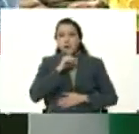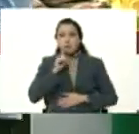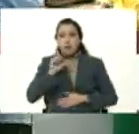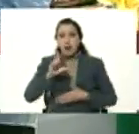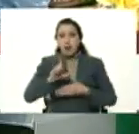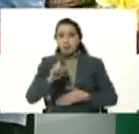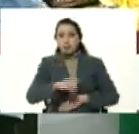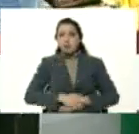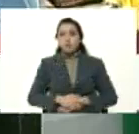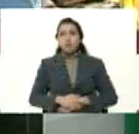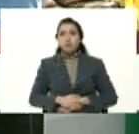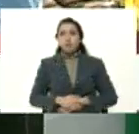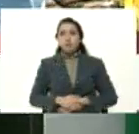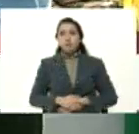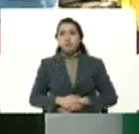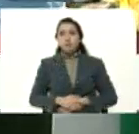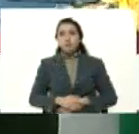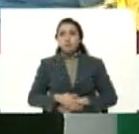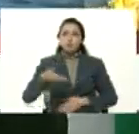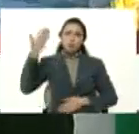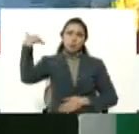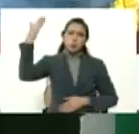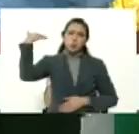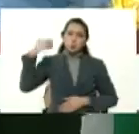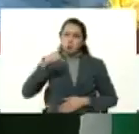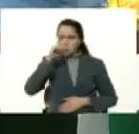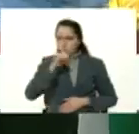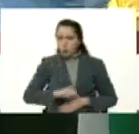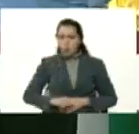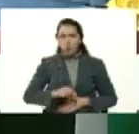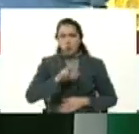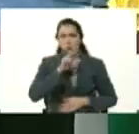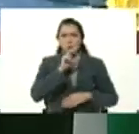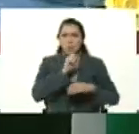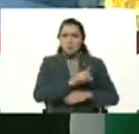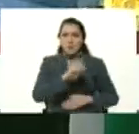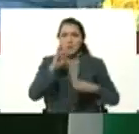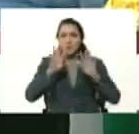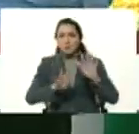ok. Del año 83 al 86,